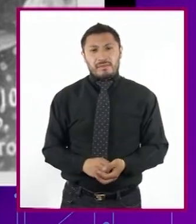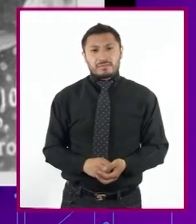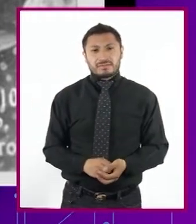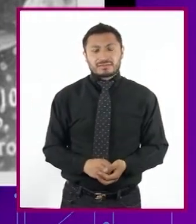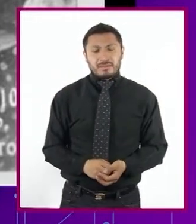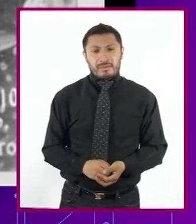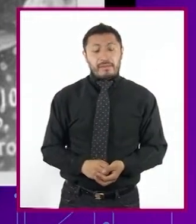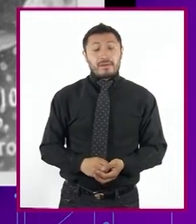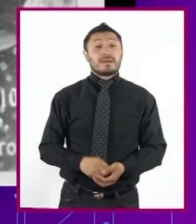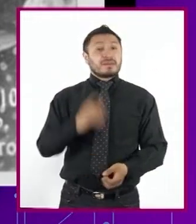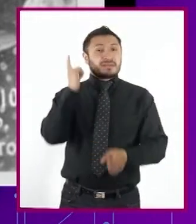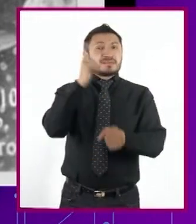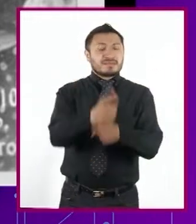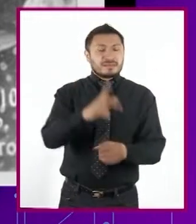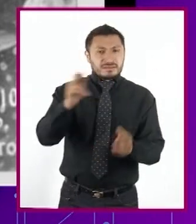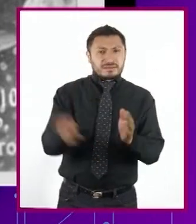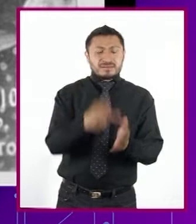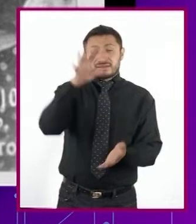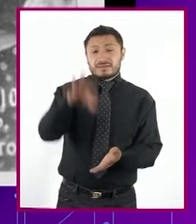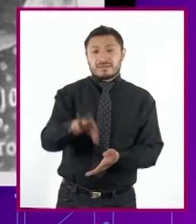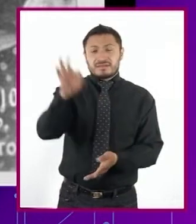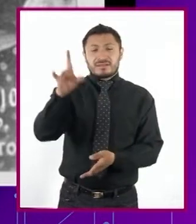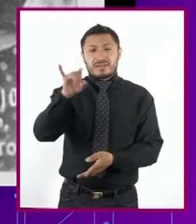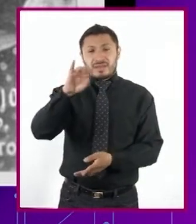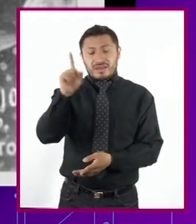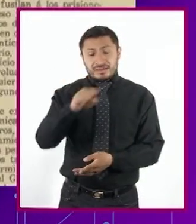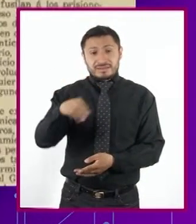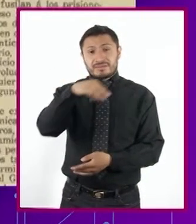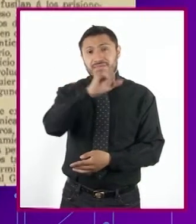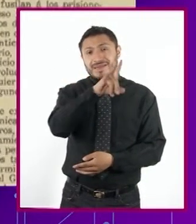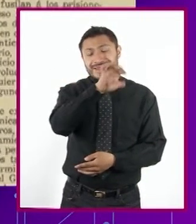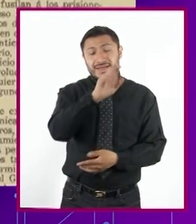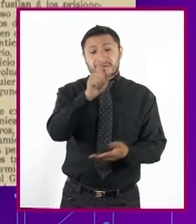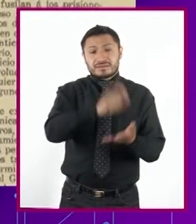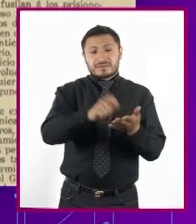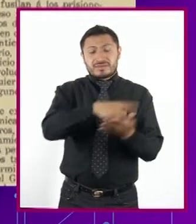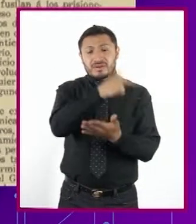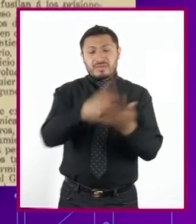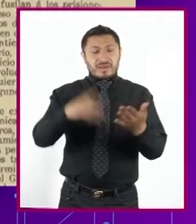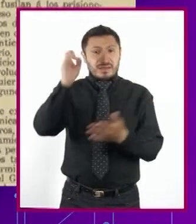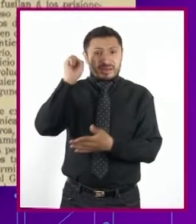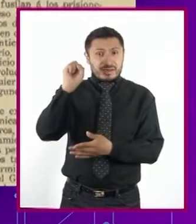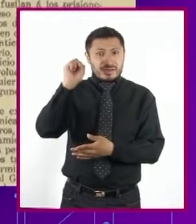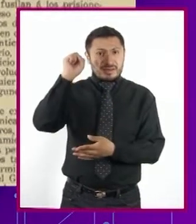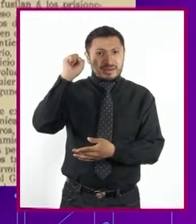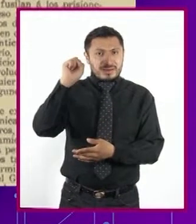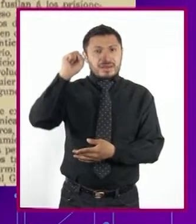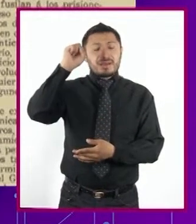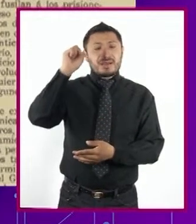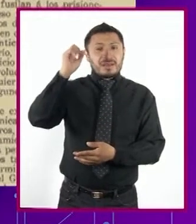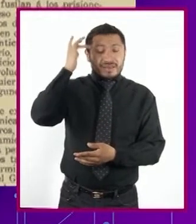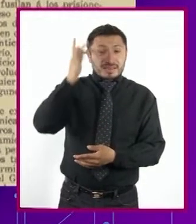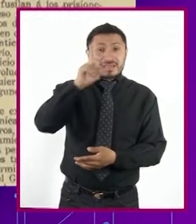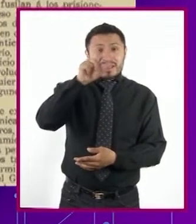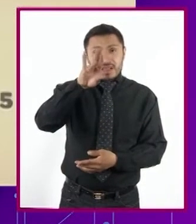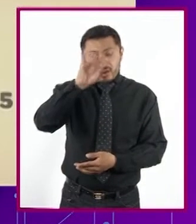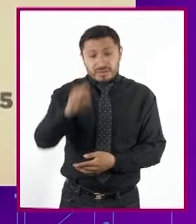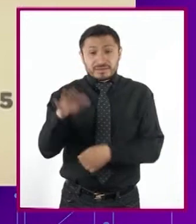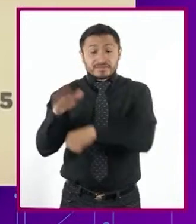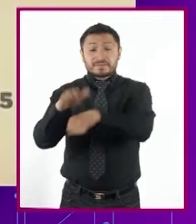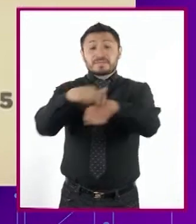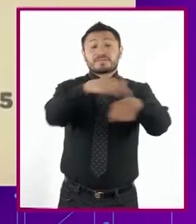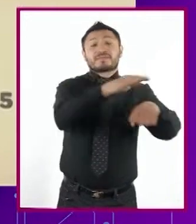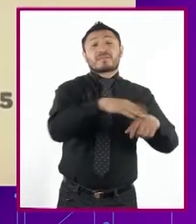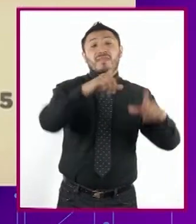Al enterarse de la reelección de Díaz, Madero escribió el Plan de San Luis, en el que llamó al pueblo mexicano a levantarse